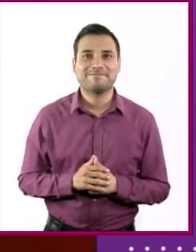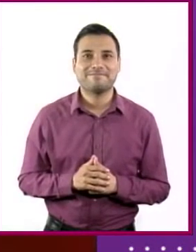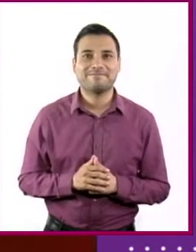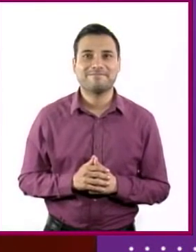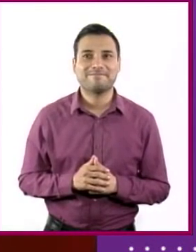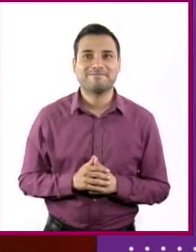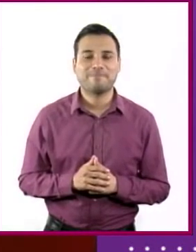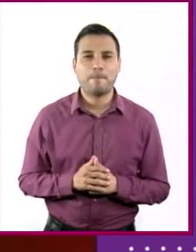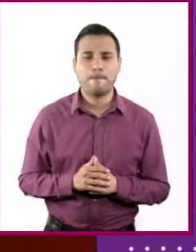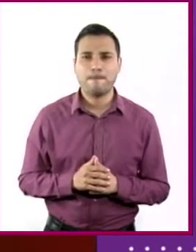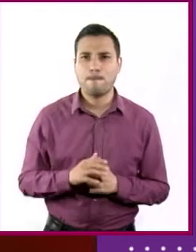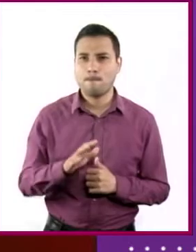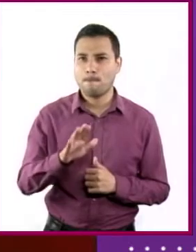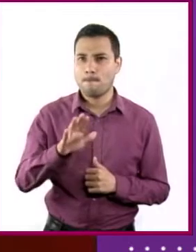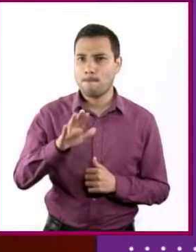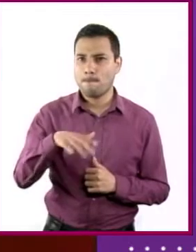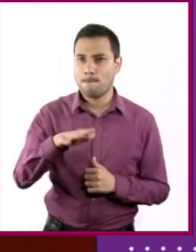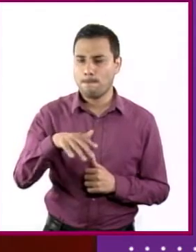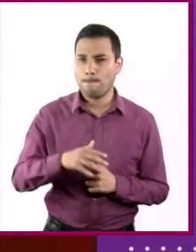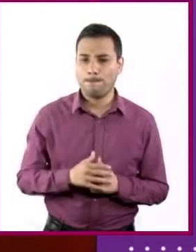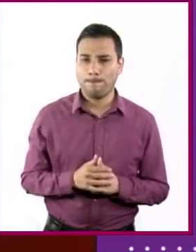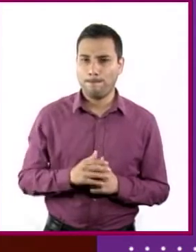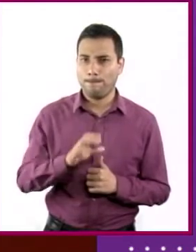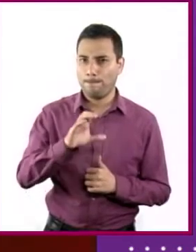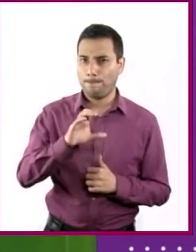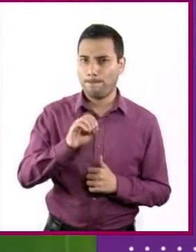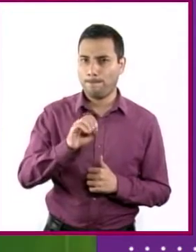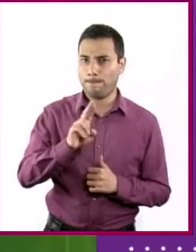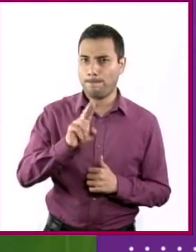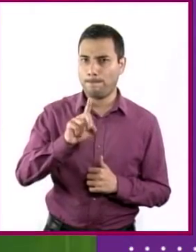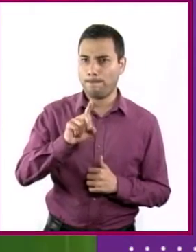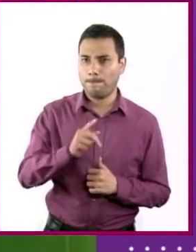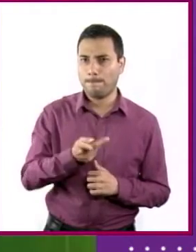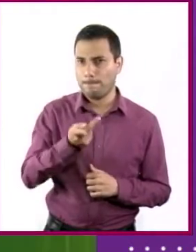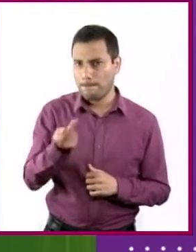¿Cómo creen que se traduce could en su forma interrogativa?